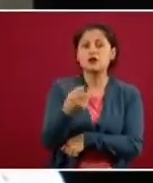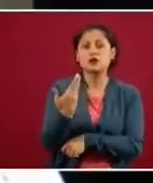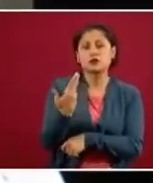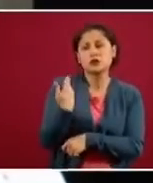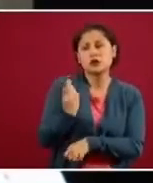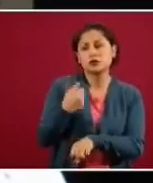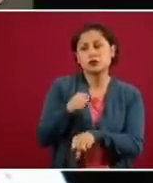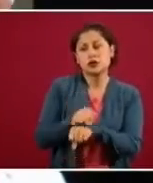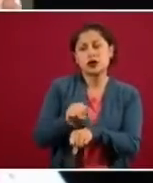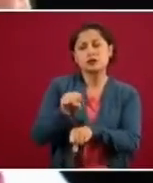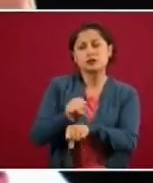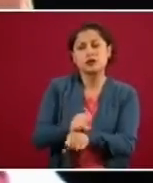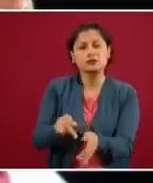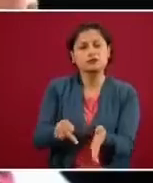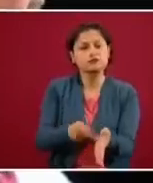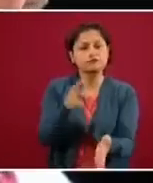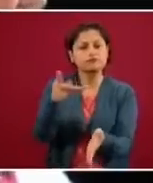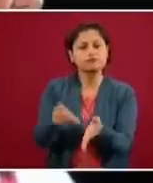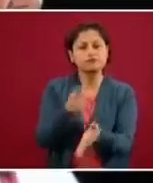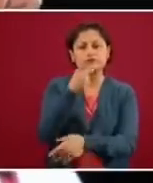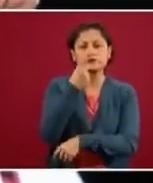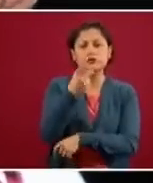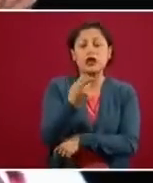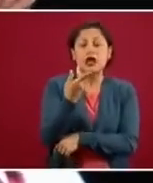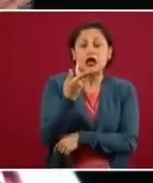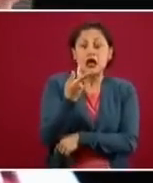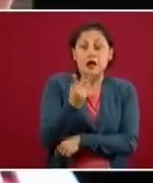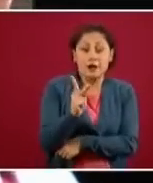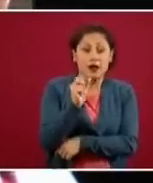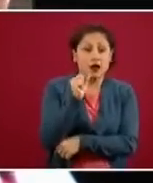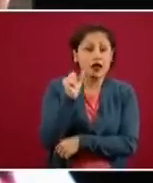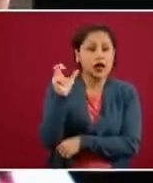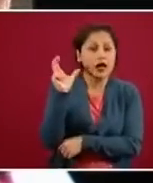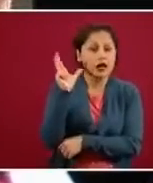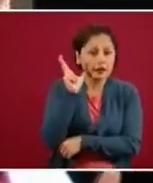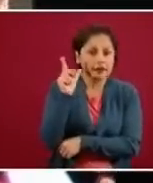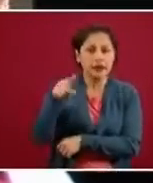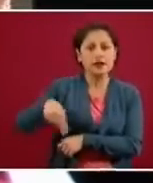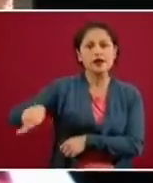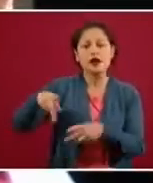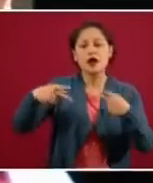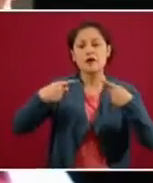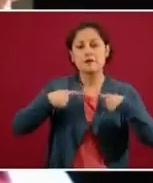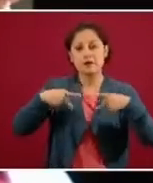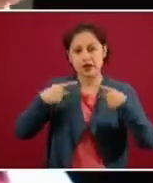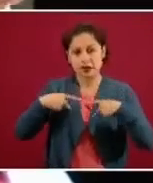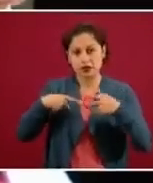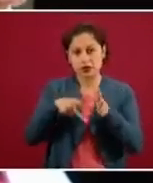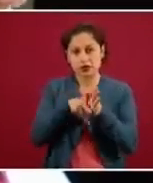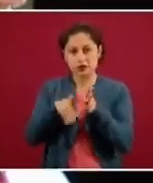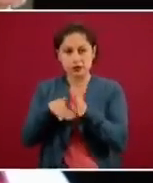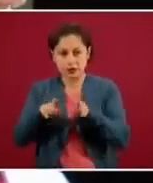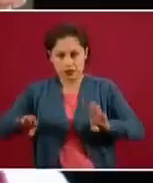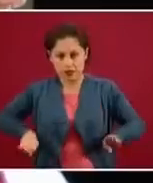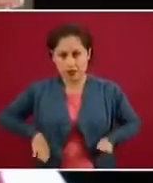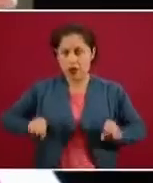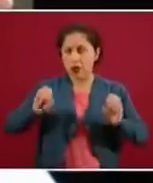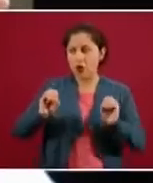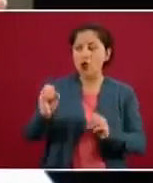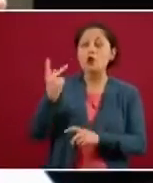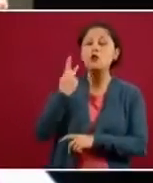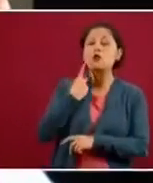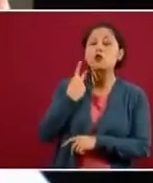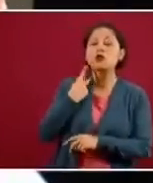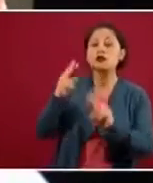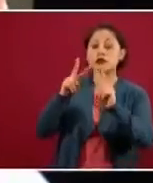semanas, pero desde antier algunos periodistas y políticos tomaron sus palabras para difundir esta idea de que al doctor Gatell